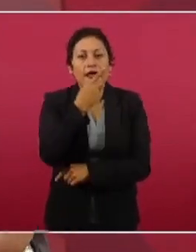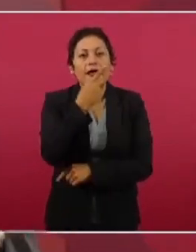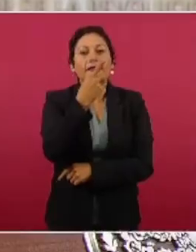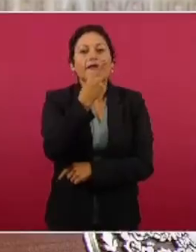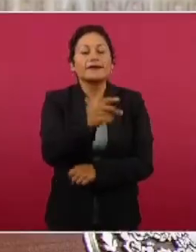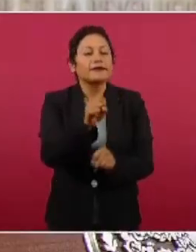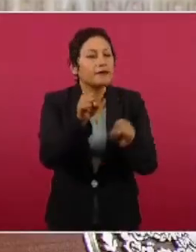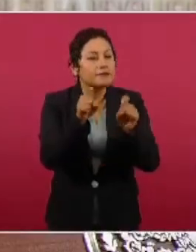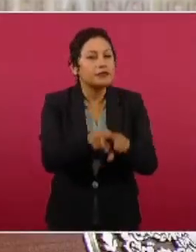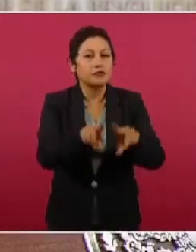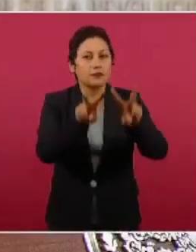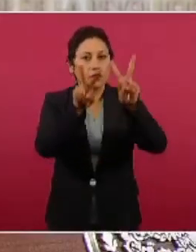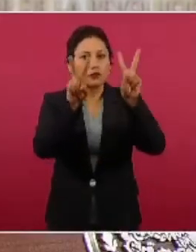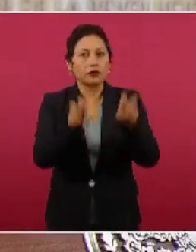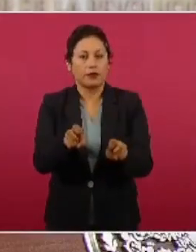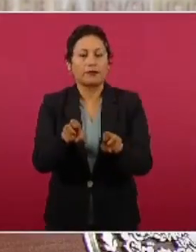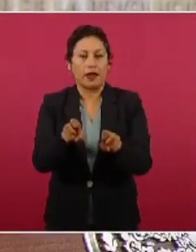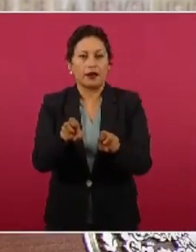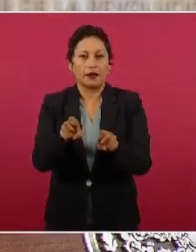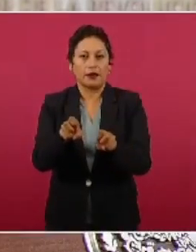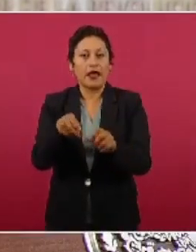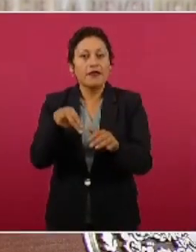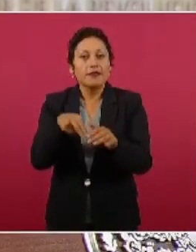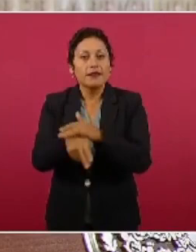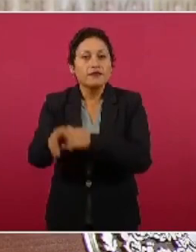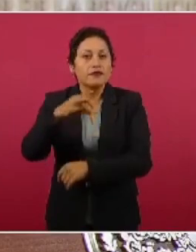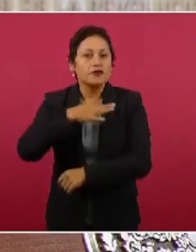Toluca, Ciudad de México,